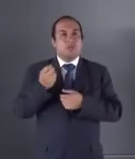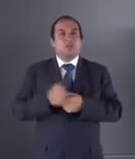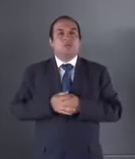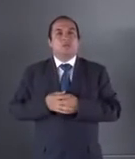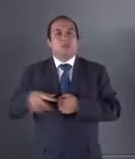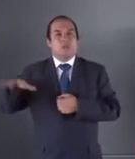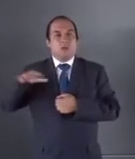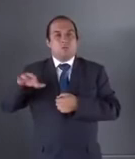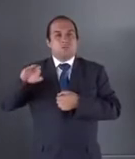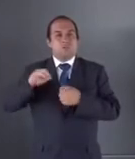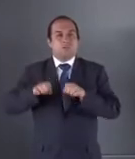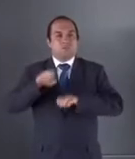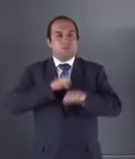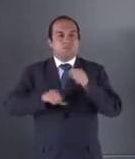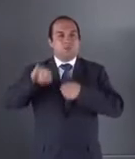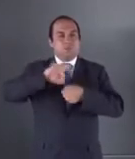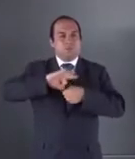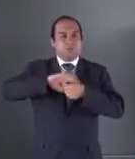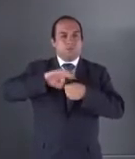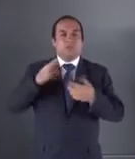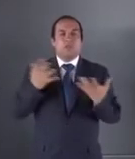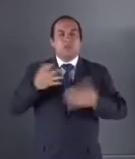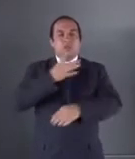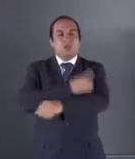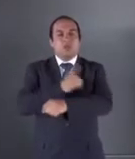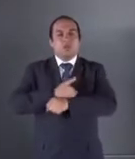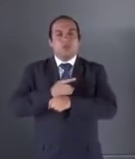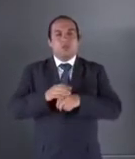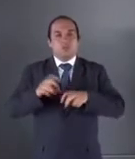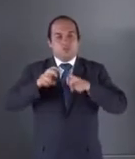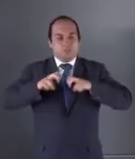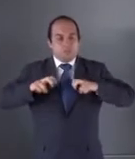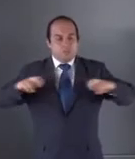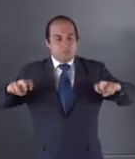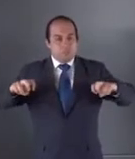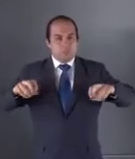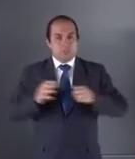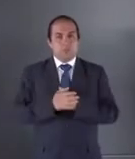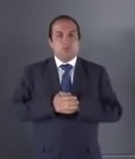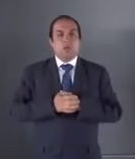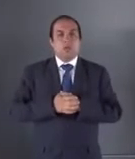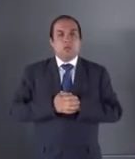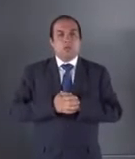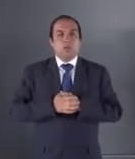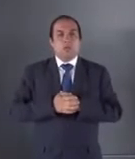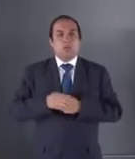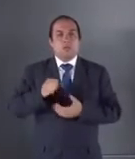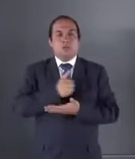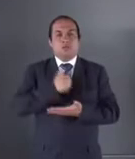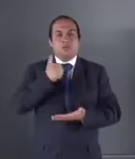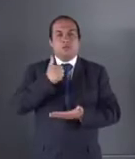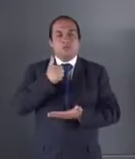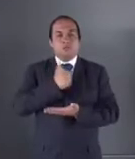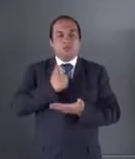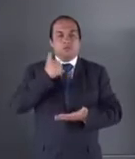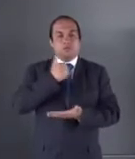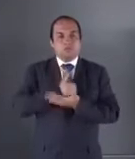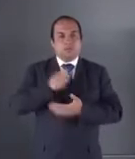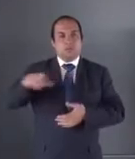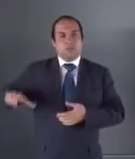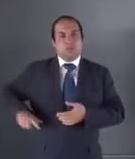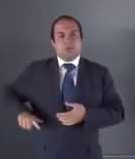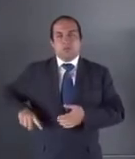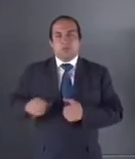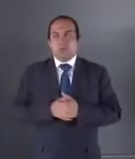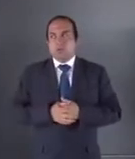farmacéuticas y que está coordinado por un comité de la Secretaría de Salud del Gobierno. ¿Son esos